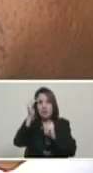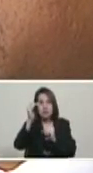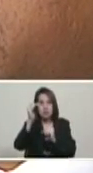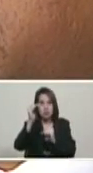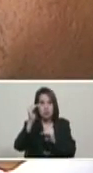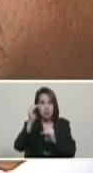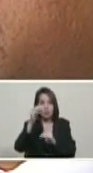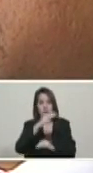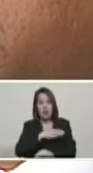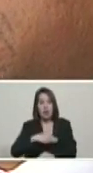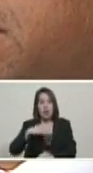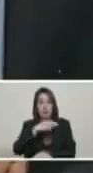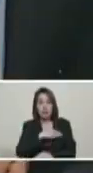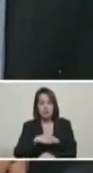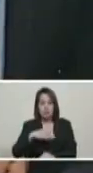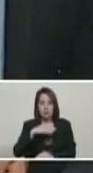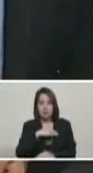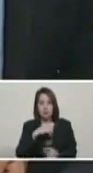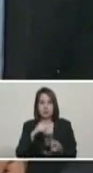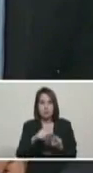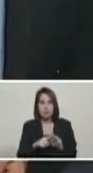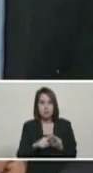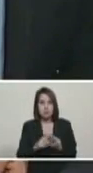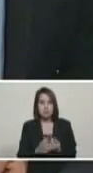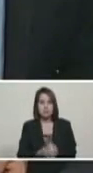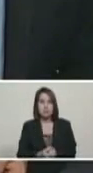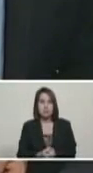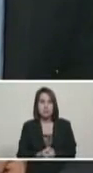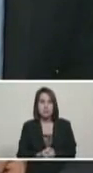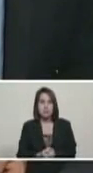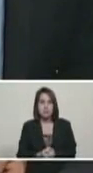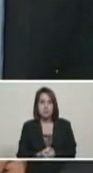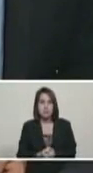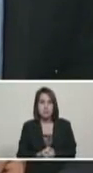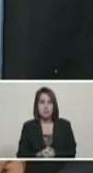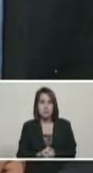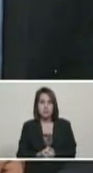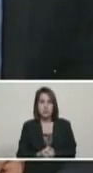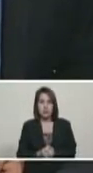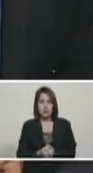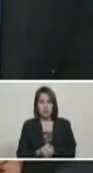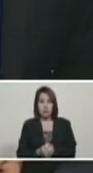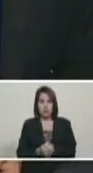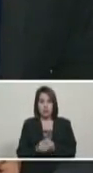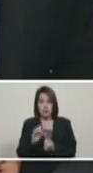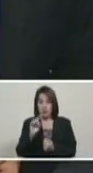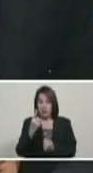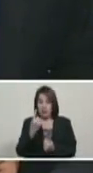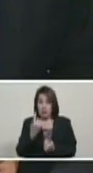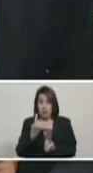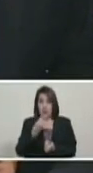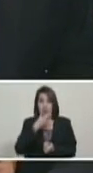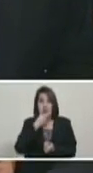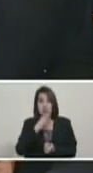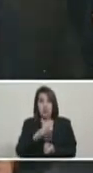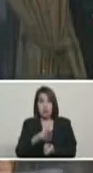las misiones y grandes misiones. A partir de este primero de diciembre,